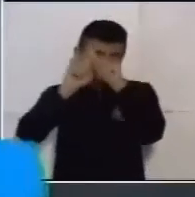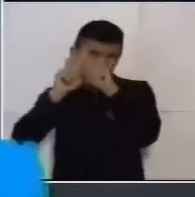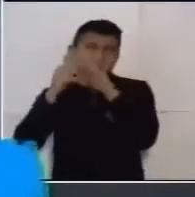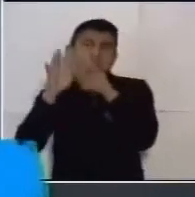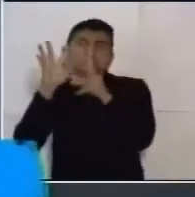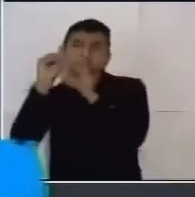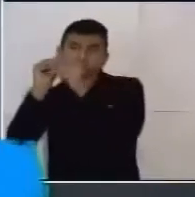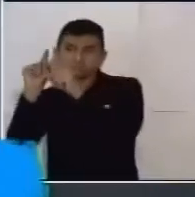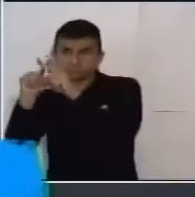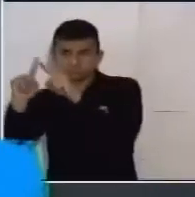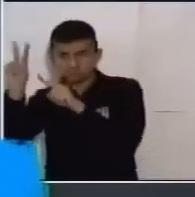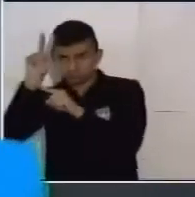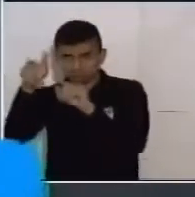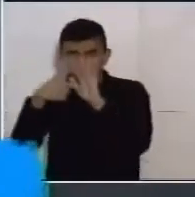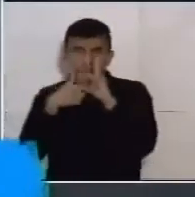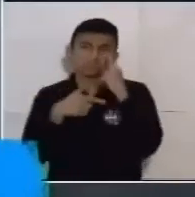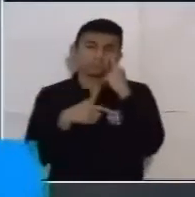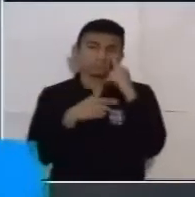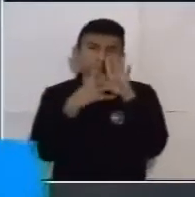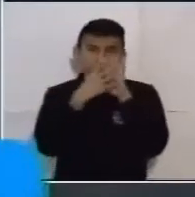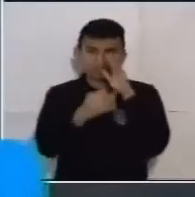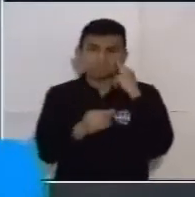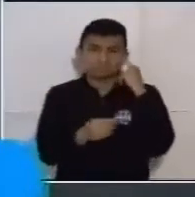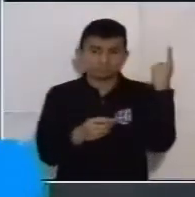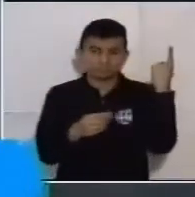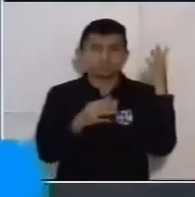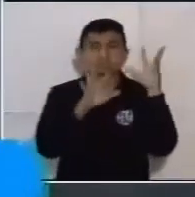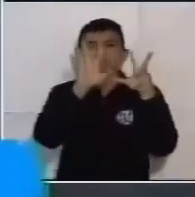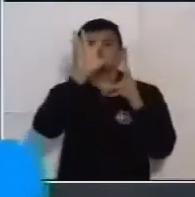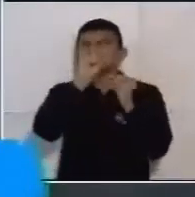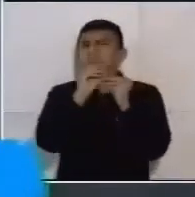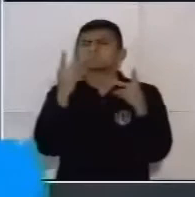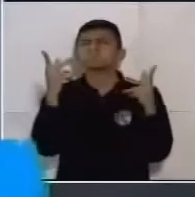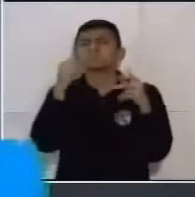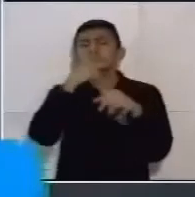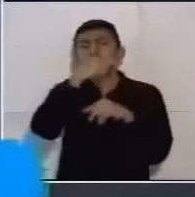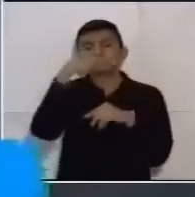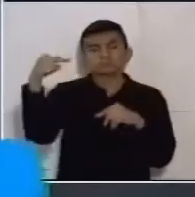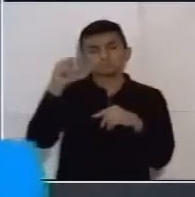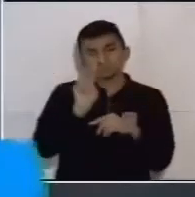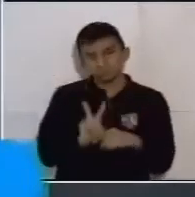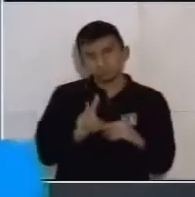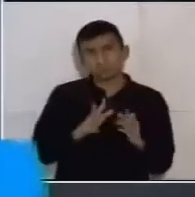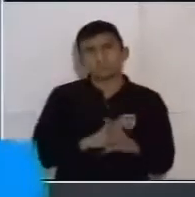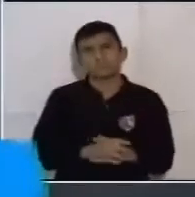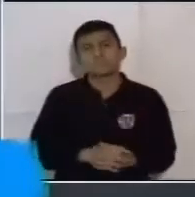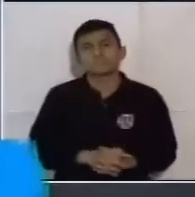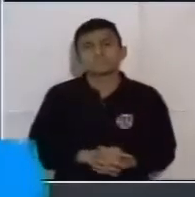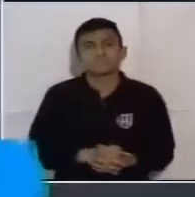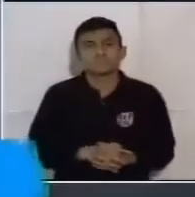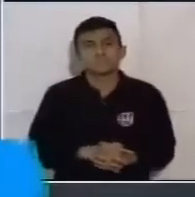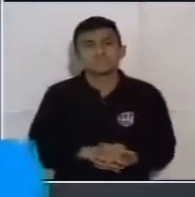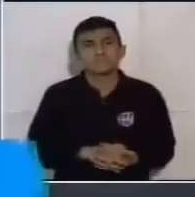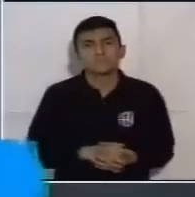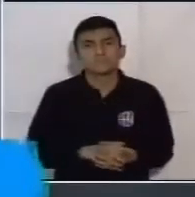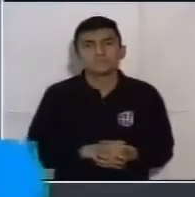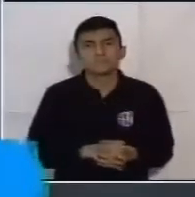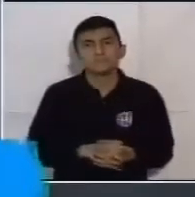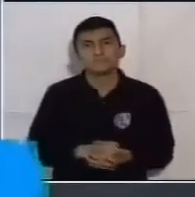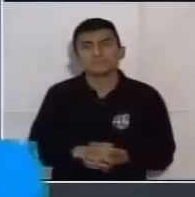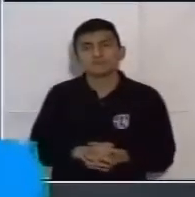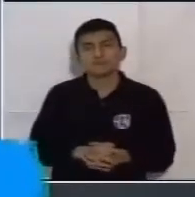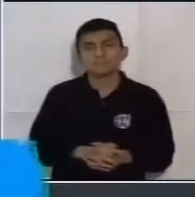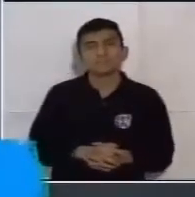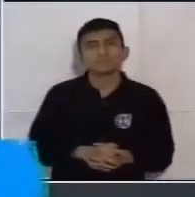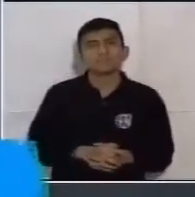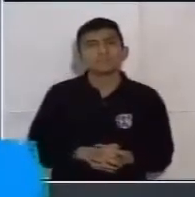menos, menos, 10 por X, menos 10X, dividido 2. Así lo tienen ahorita.